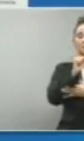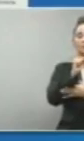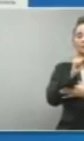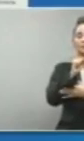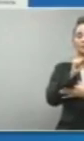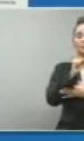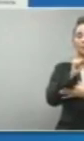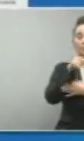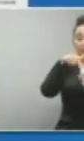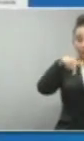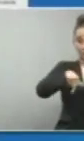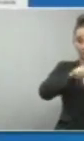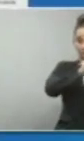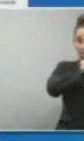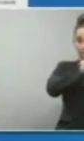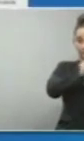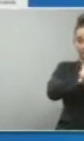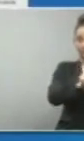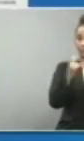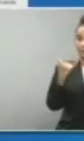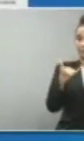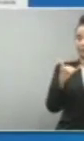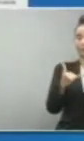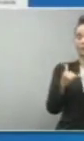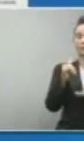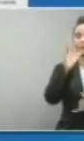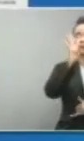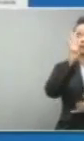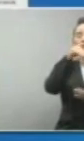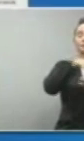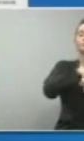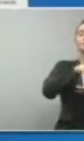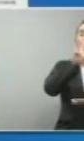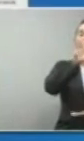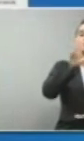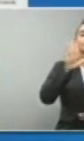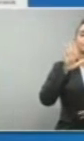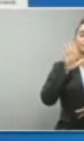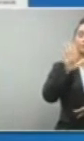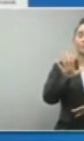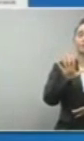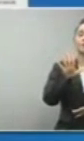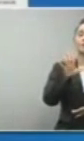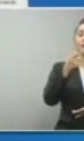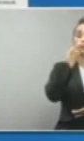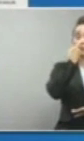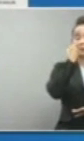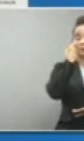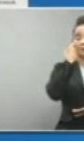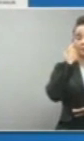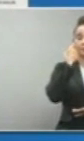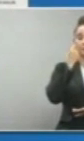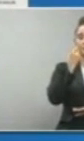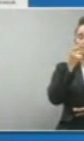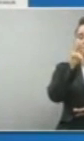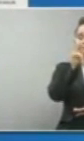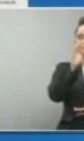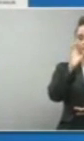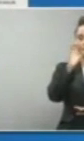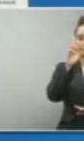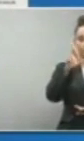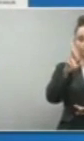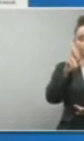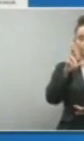En este boletín se procesaron 4.035 pruebas de PCR.